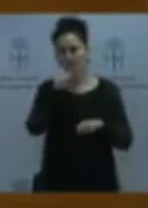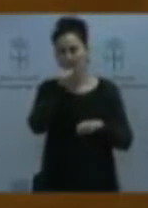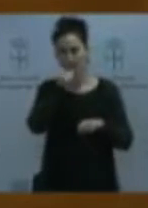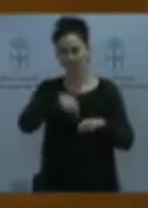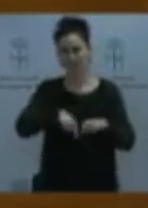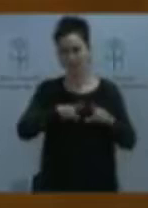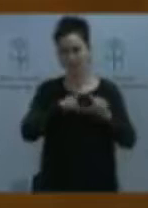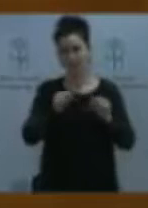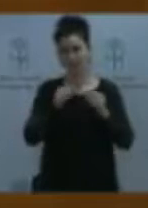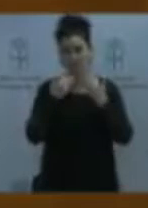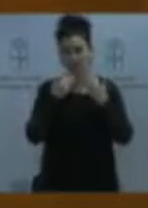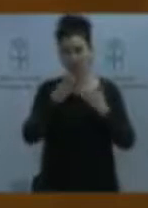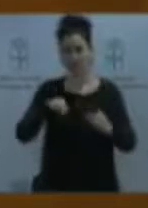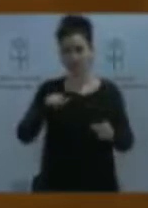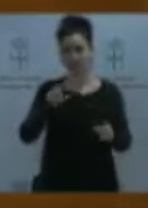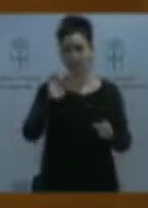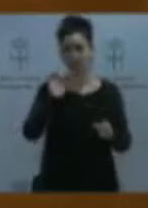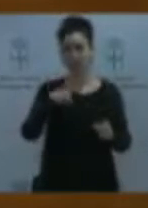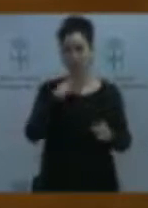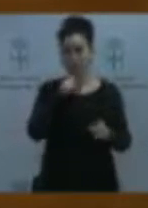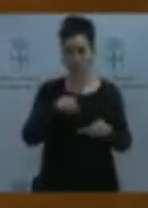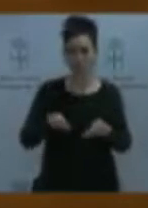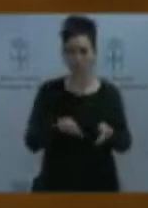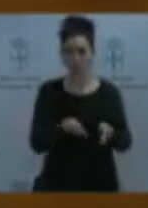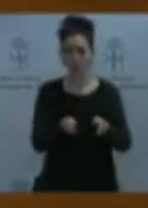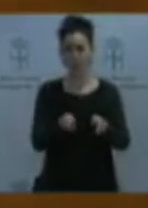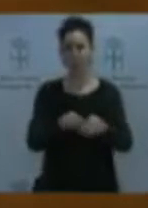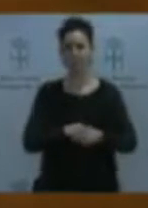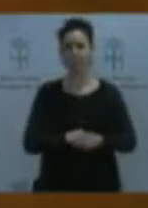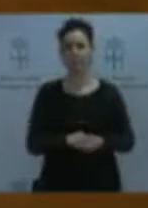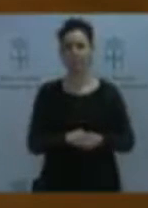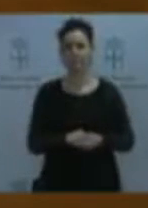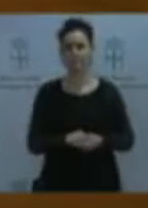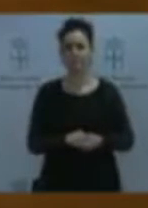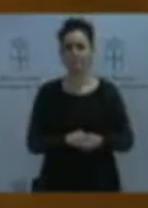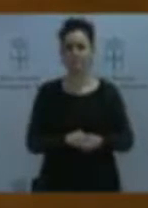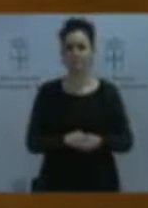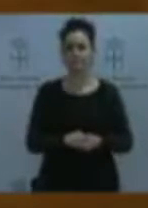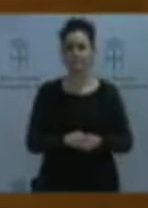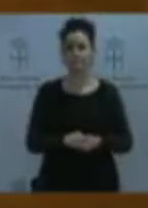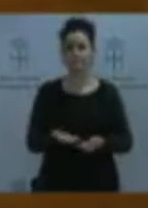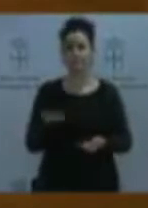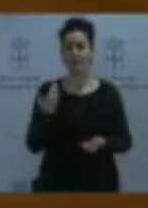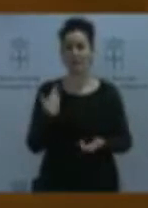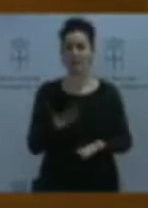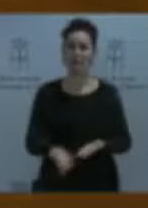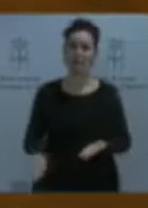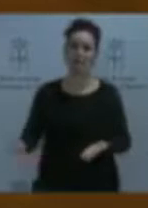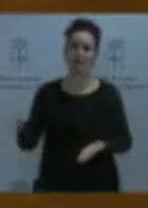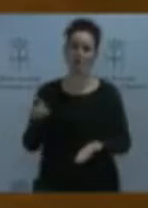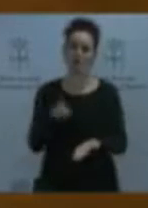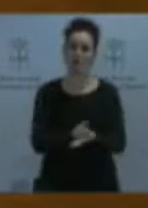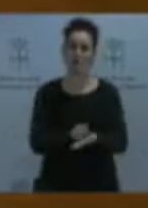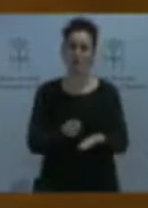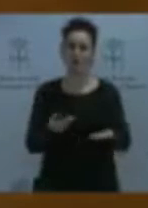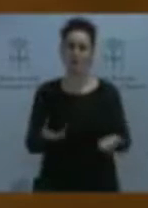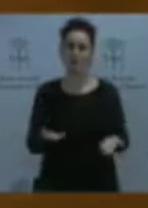Y decía que antes volvería sobre por qué nunca fue necesario el embalse de